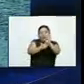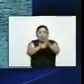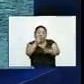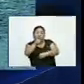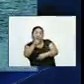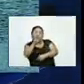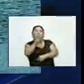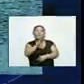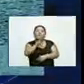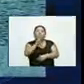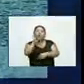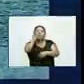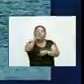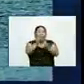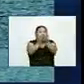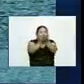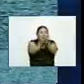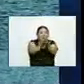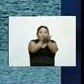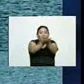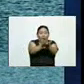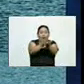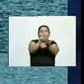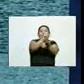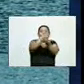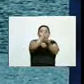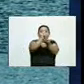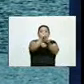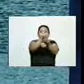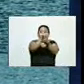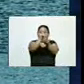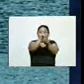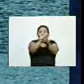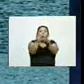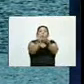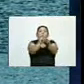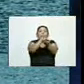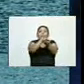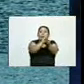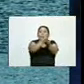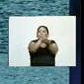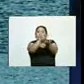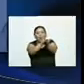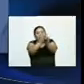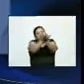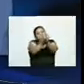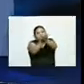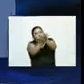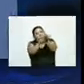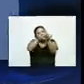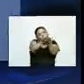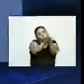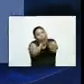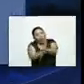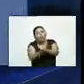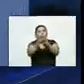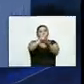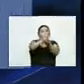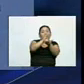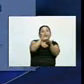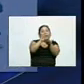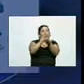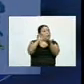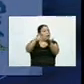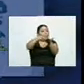locales que en la embarcación capitán Wally iban al menos 73 personas cuando ocurrió el accidente. 47 personas